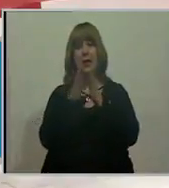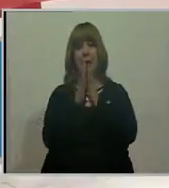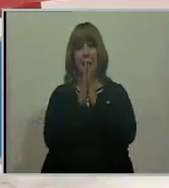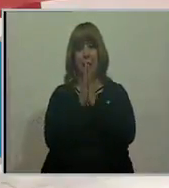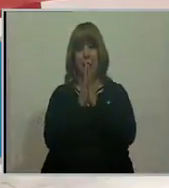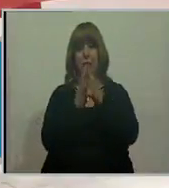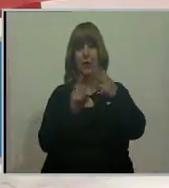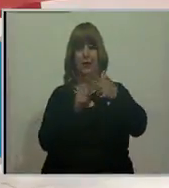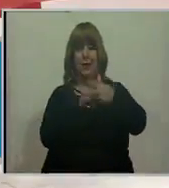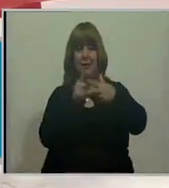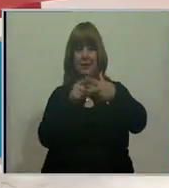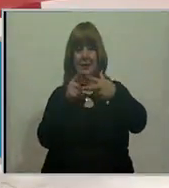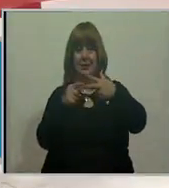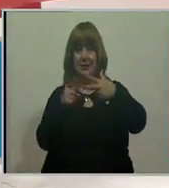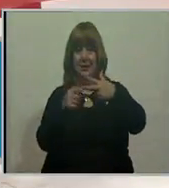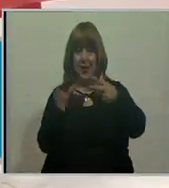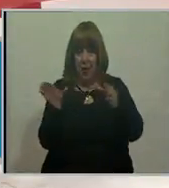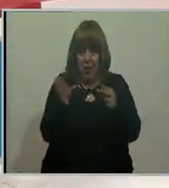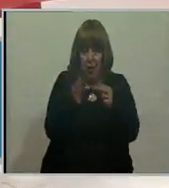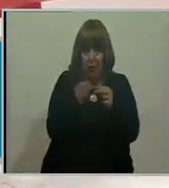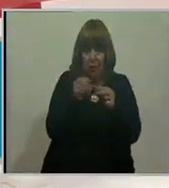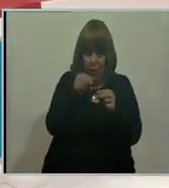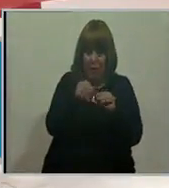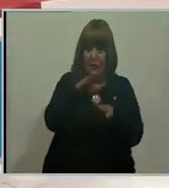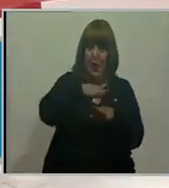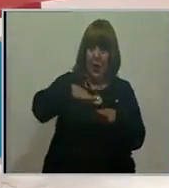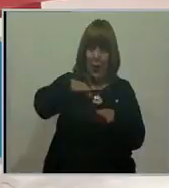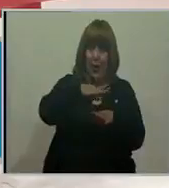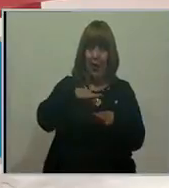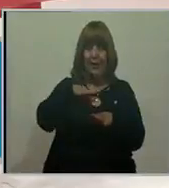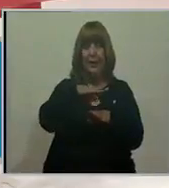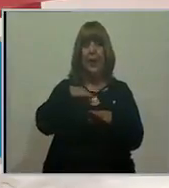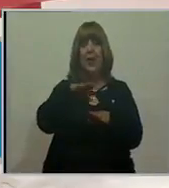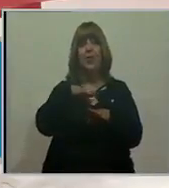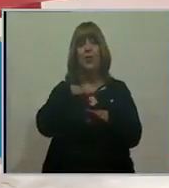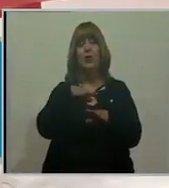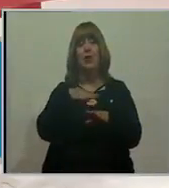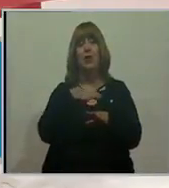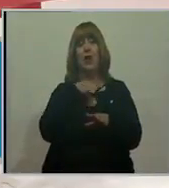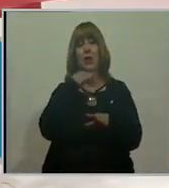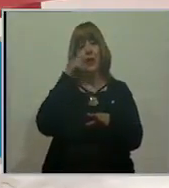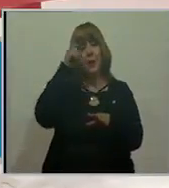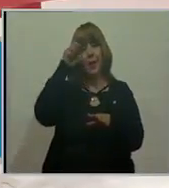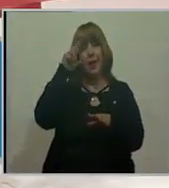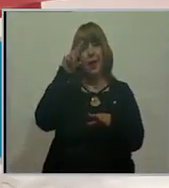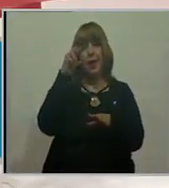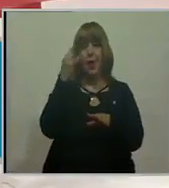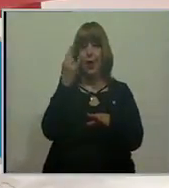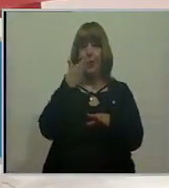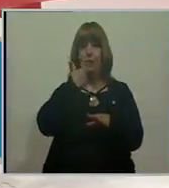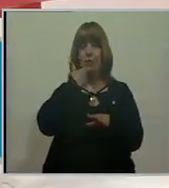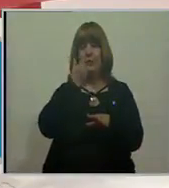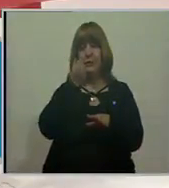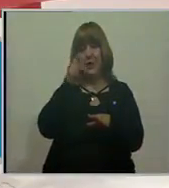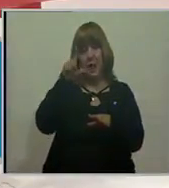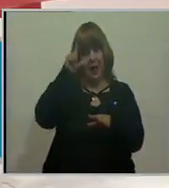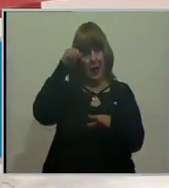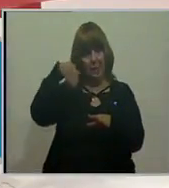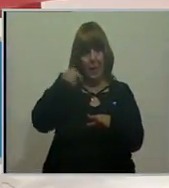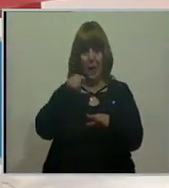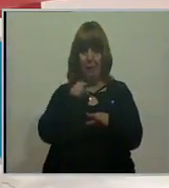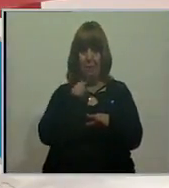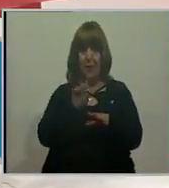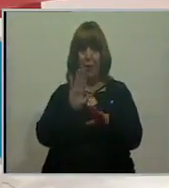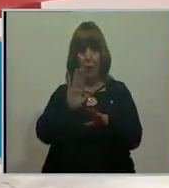cuestiones religiosas. ¿Qué hace Israel? Dice, vamos a jugar en Jerusalén. Palestina la reclama como su capital. Exactamente. Además,